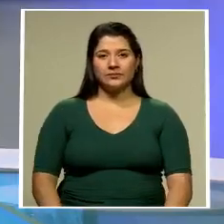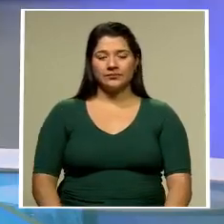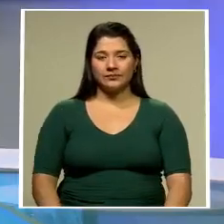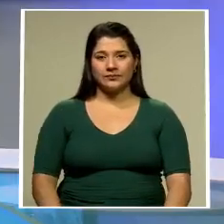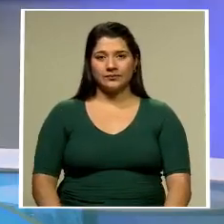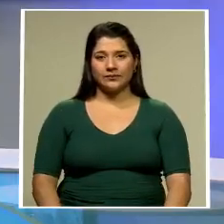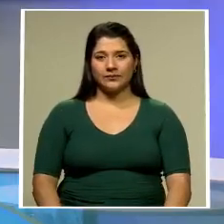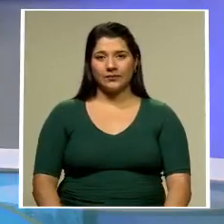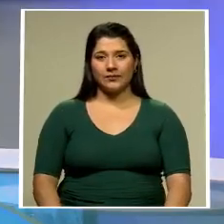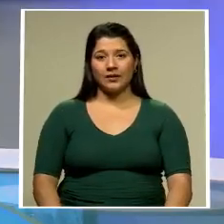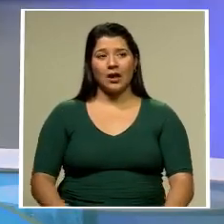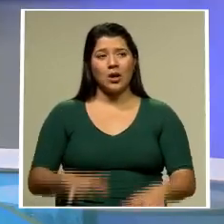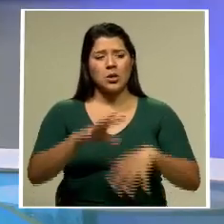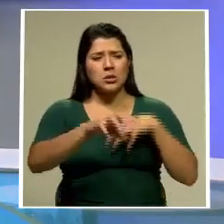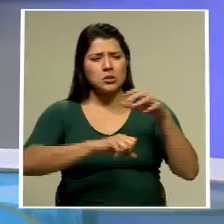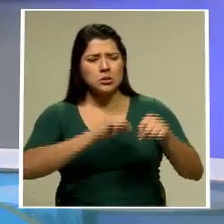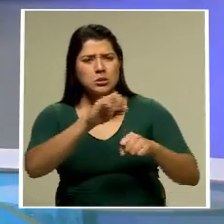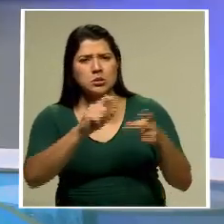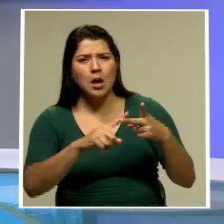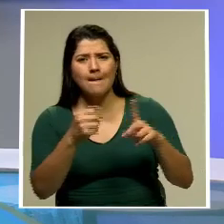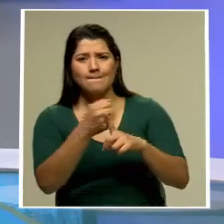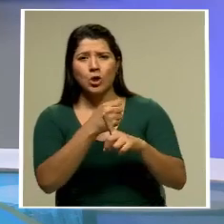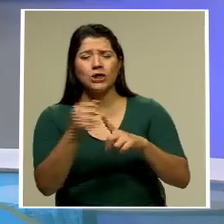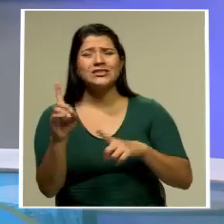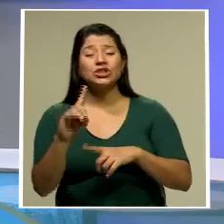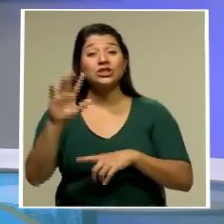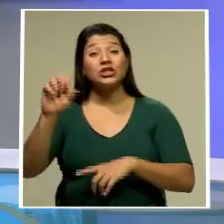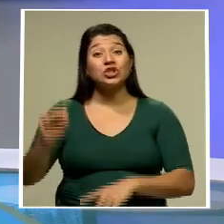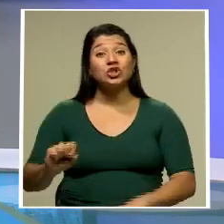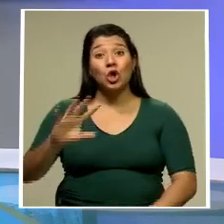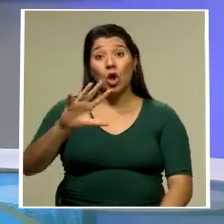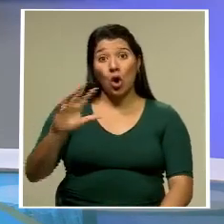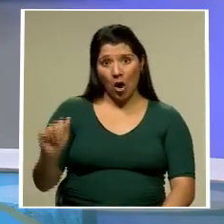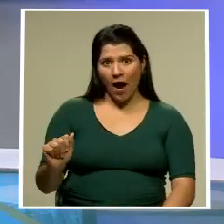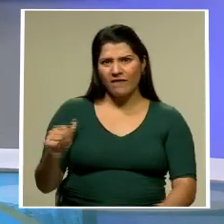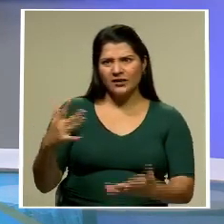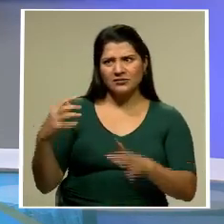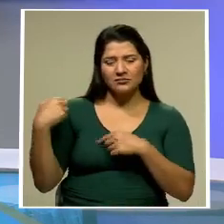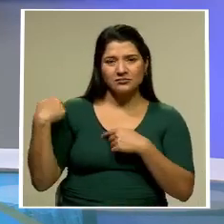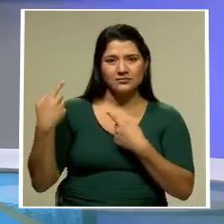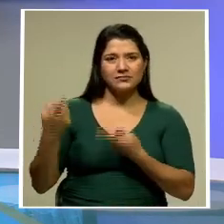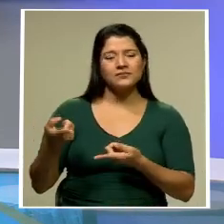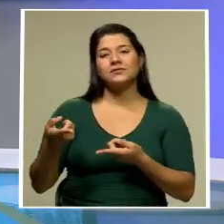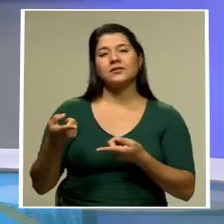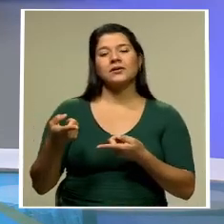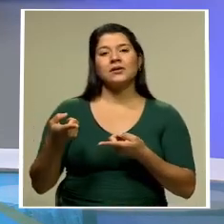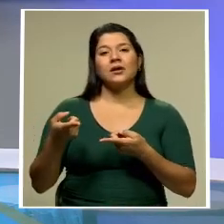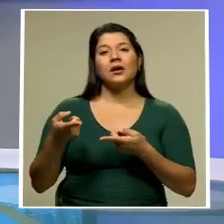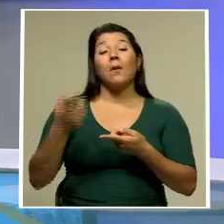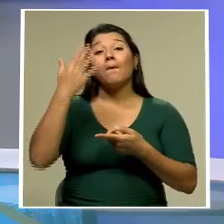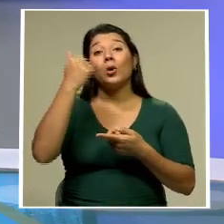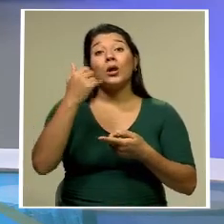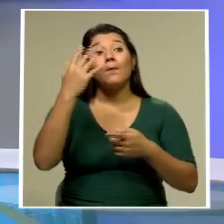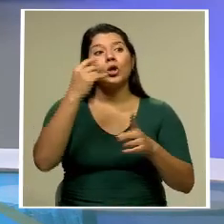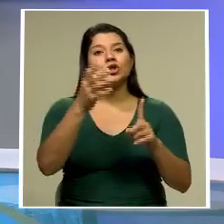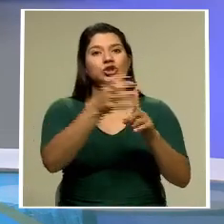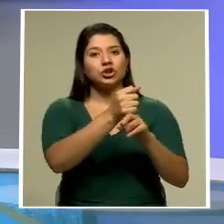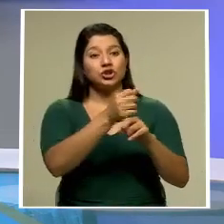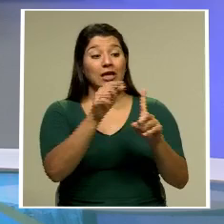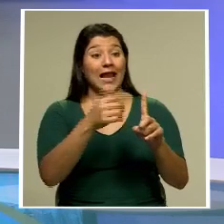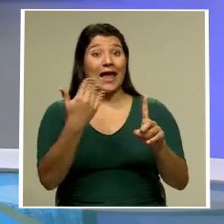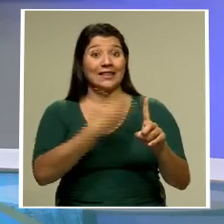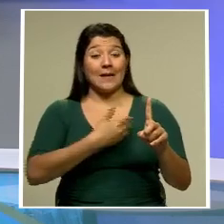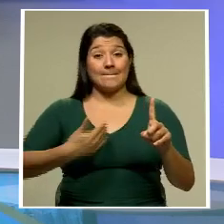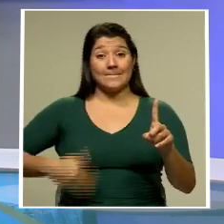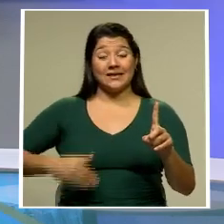Los saqueos y la violencia que sacuden a Sudáfrica desde hace varios días, luego de la detención del